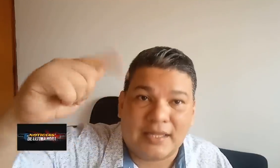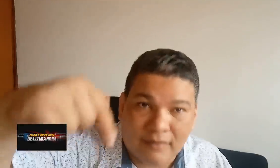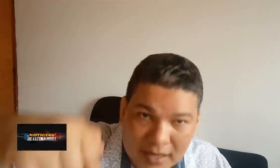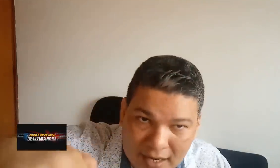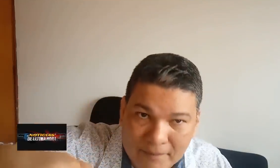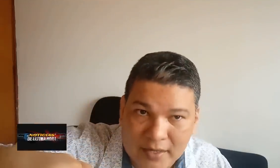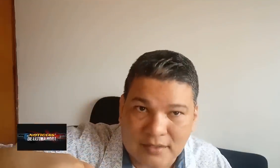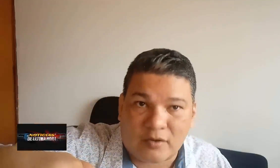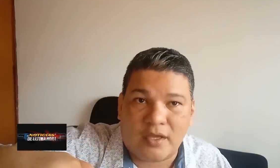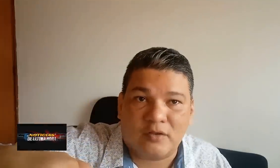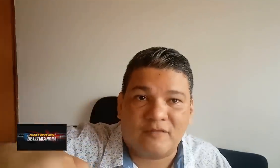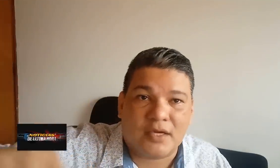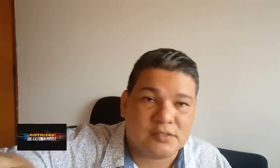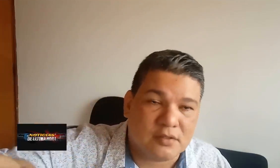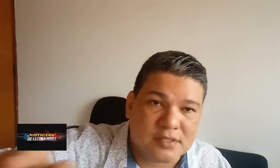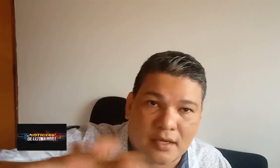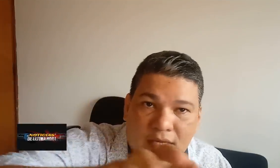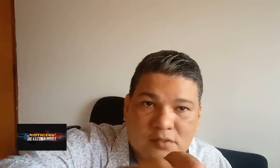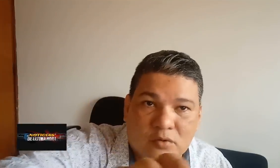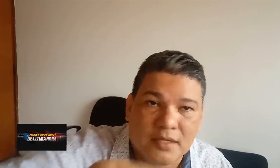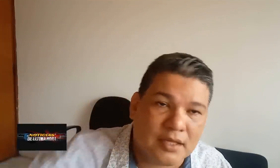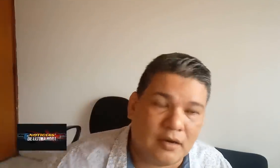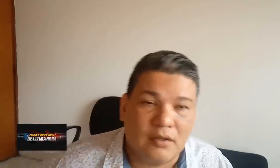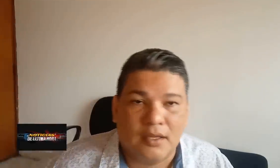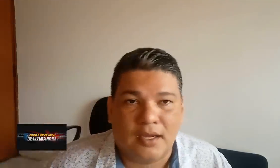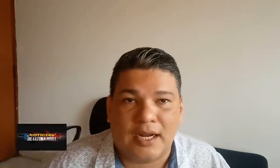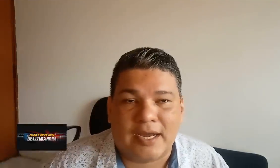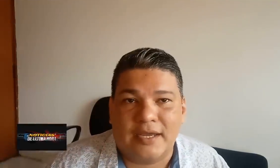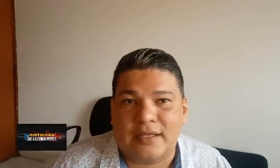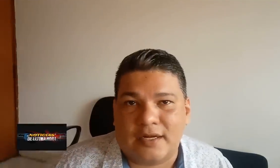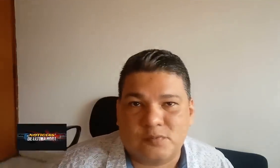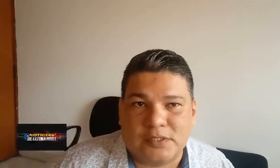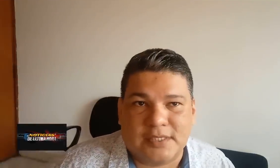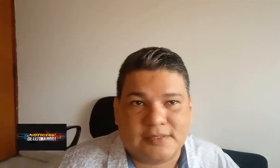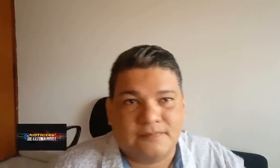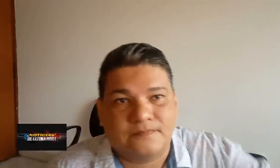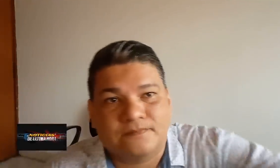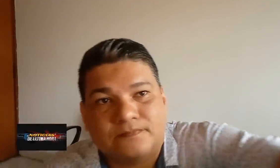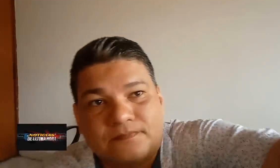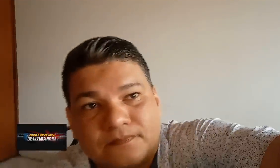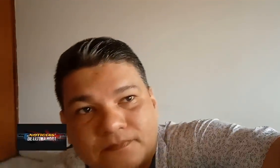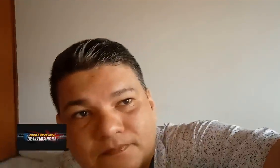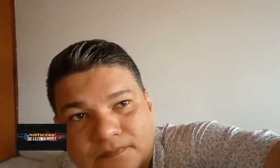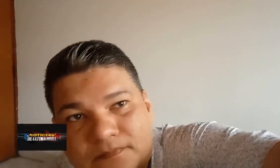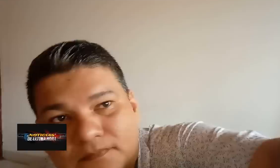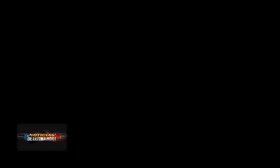canal, activar la campanita roja de notificaciones y dejar su comentario en la cajita de respuestas.